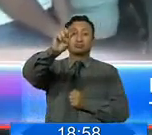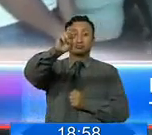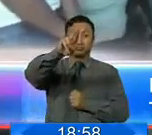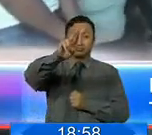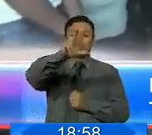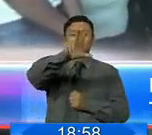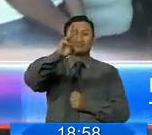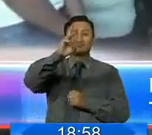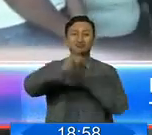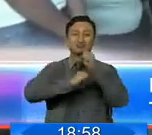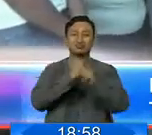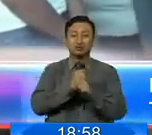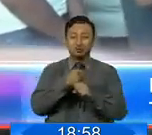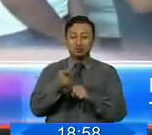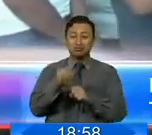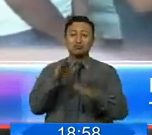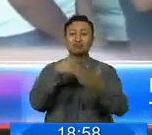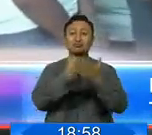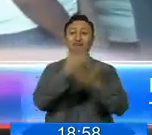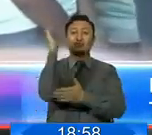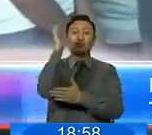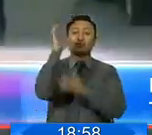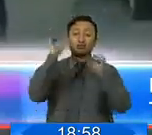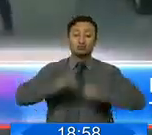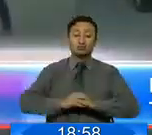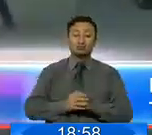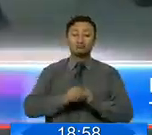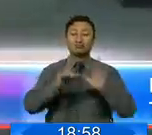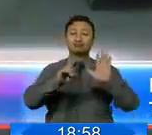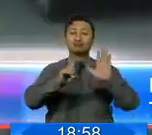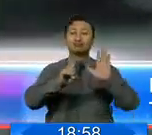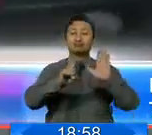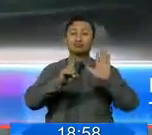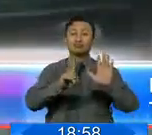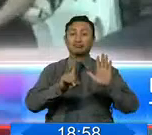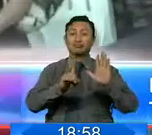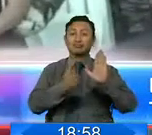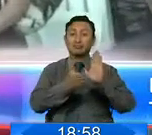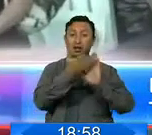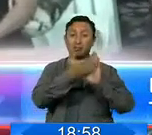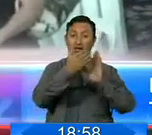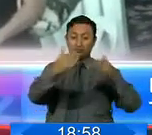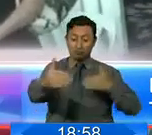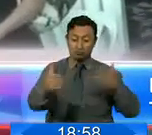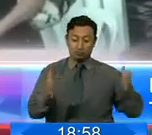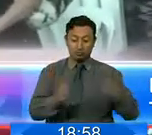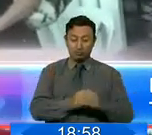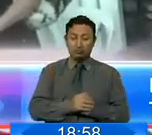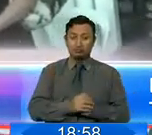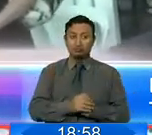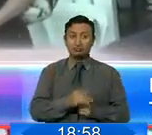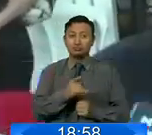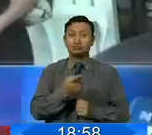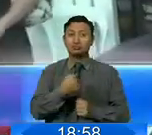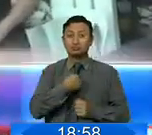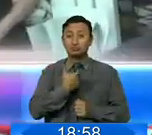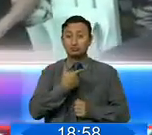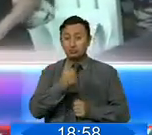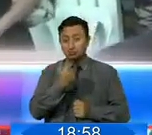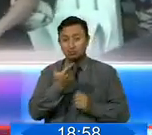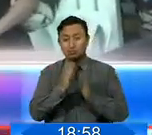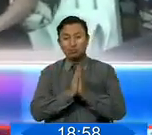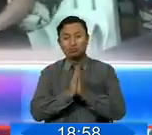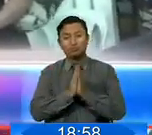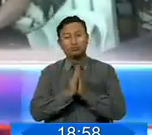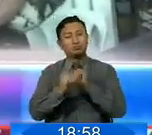era llegar al lado colombiano llevando 6 quintales de cemento y 2 canecas de gasolina. Yo quiero justicia, señor periodista, justicia. Yo